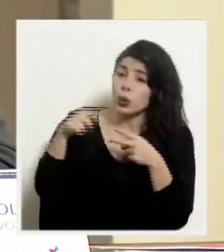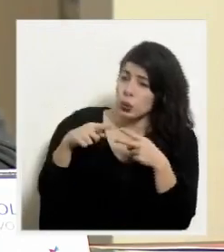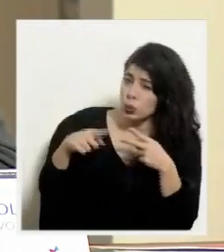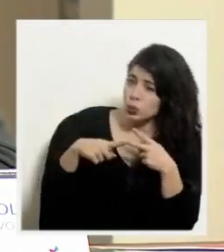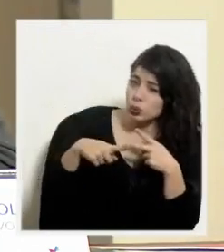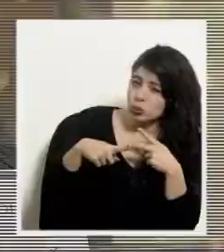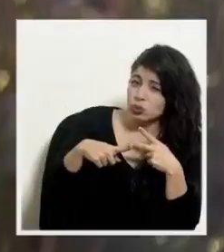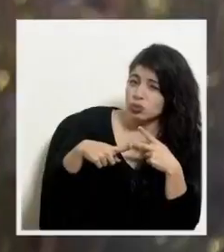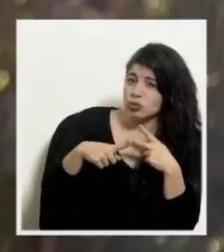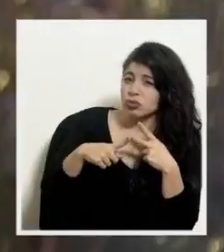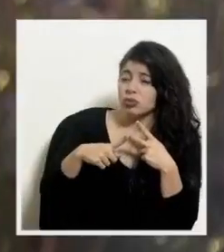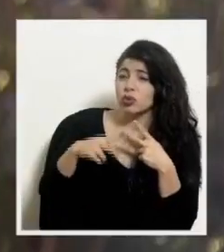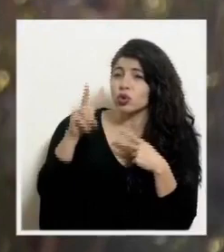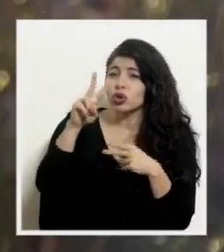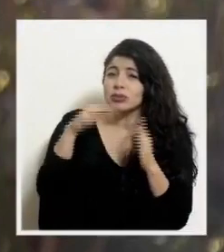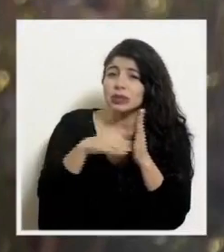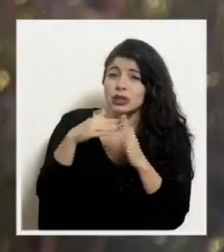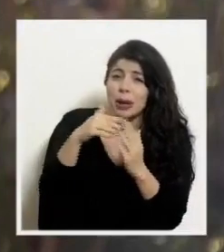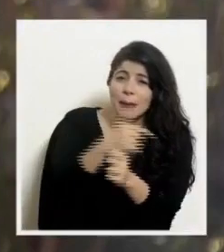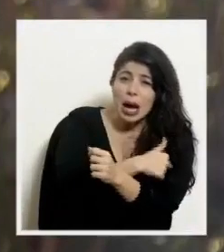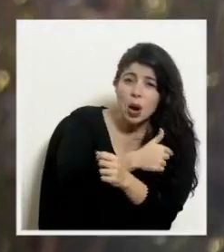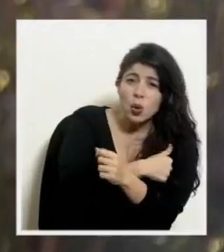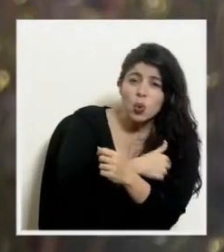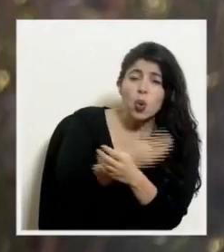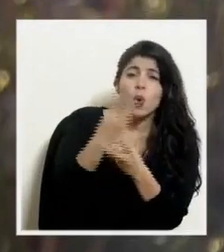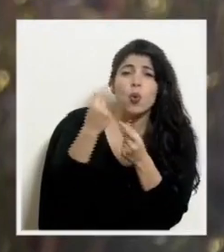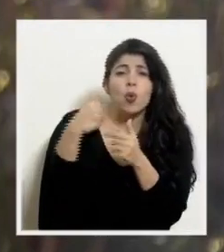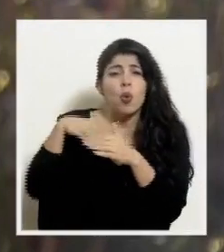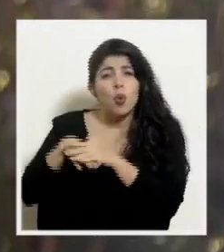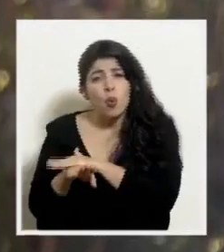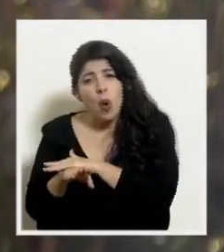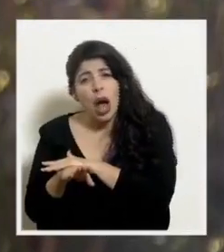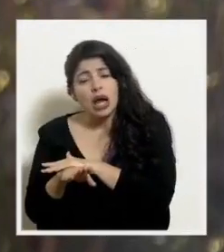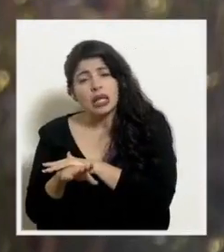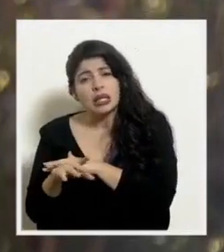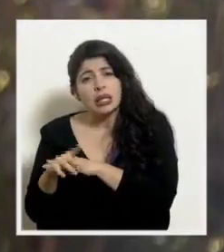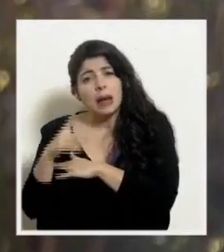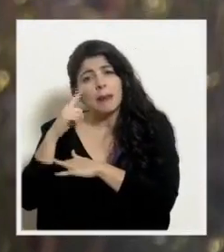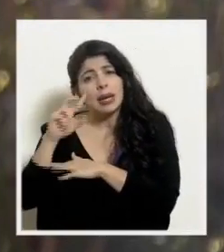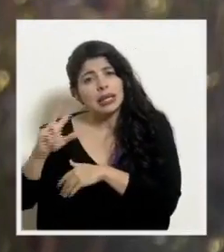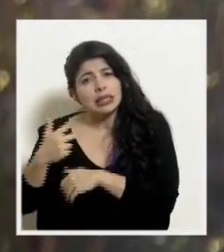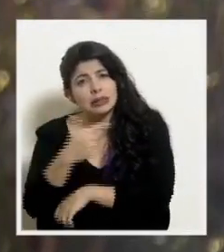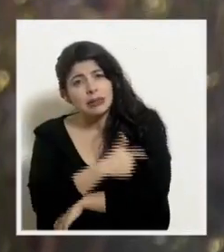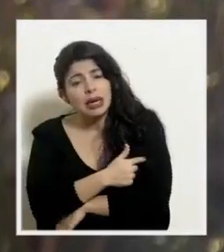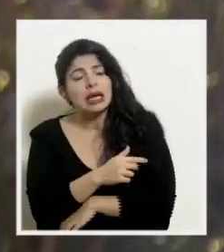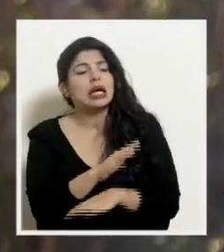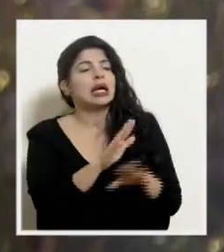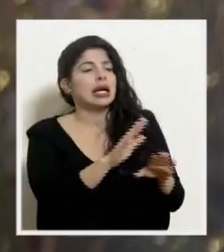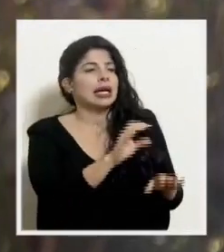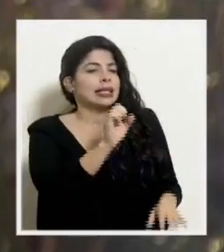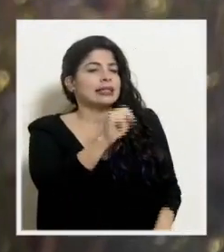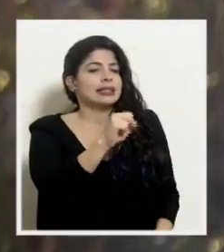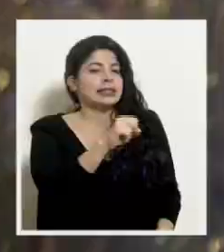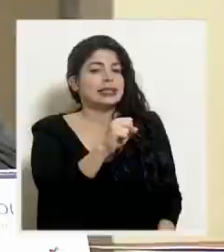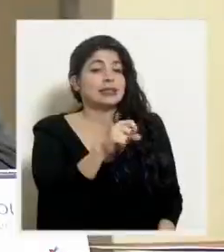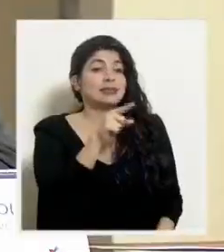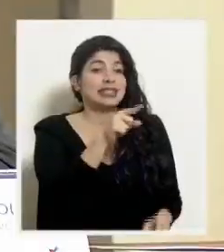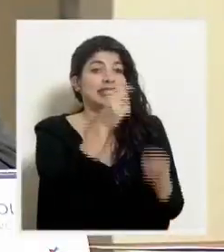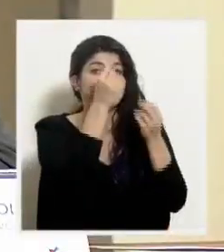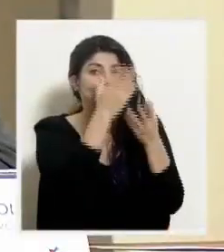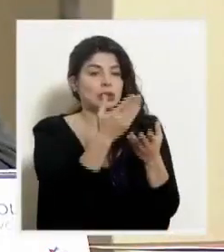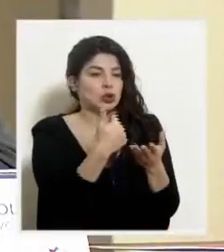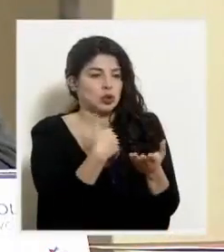¿de cuánto de las 2 millones de vacunas se dejará como previsión en caso de tener una tercera dosis? Sí, bueno, este dato yo